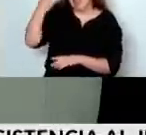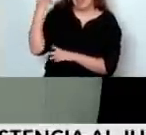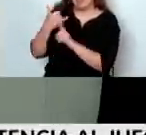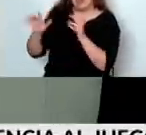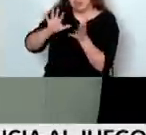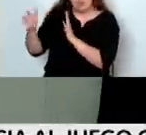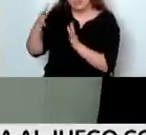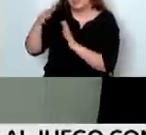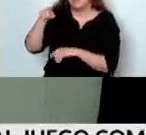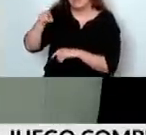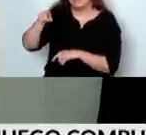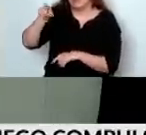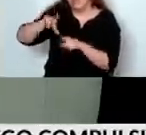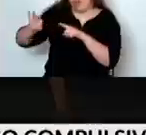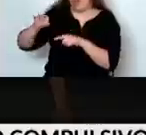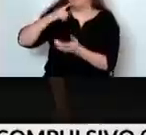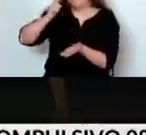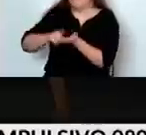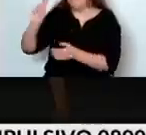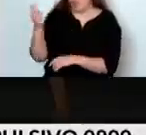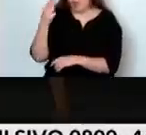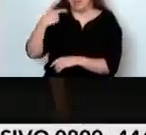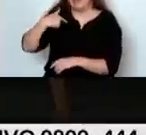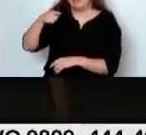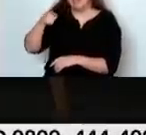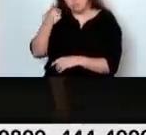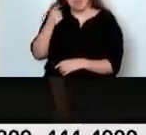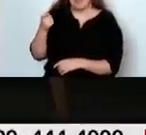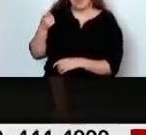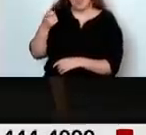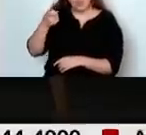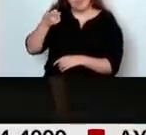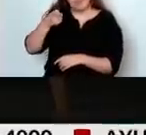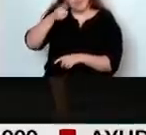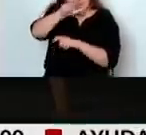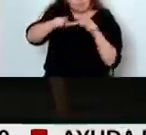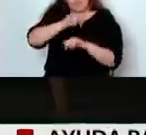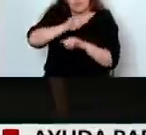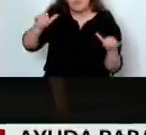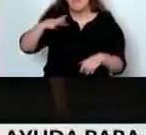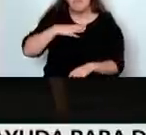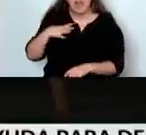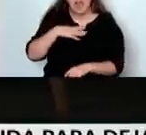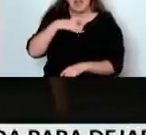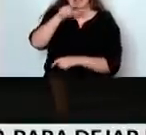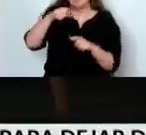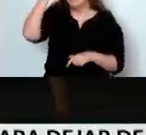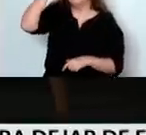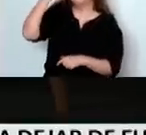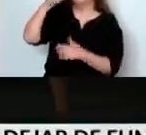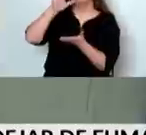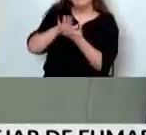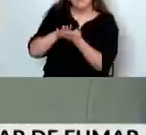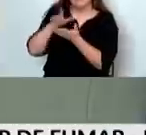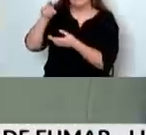que faltaba mucha información al respecto. Sí. Hay mucha gente que cree un montón de cosas respecto al suicidio que están mal. Entonces yo dije, bueno,